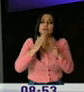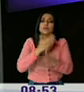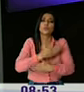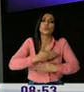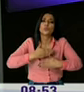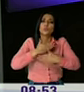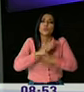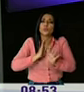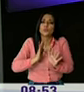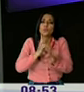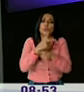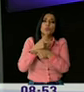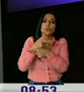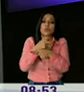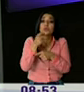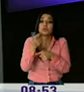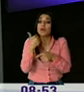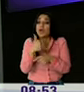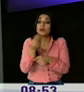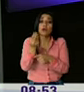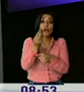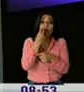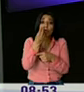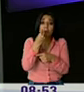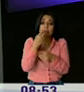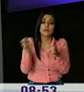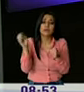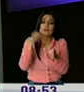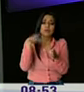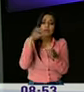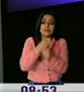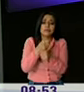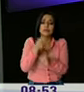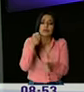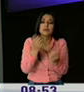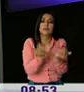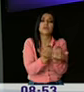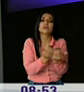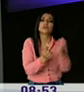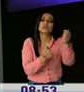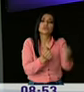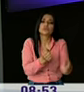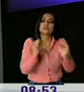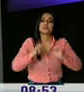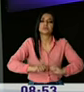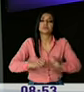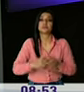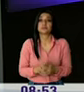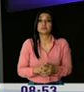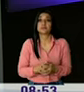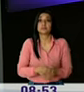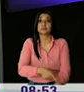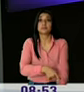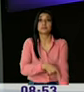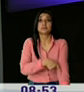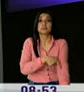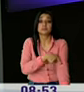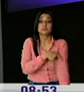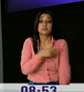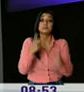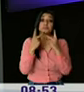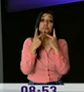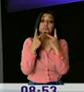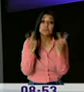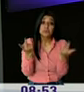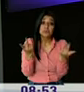limpiecito. Si va a llevar algo de comer, fundita para no botar la basura en el suelo. En fin, tenemos que acostumbrarnos a que lo público